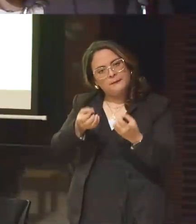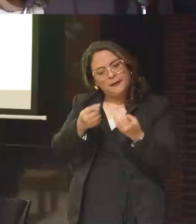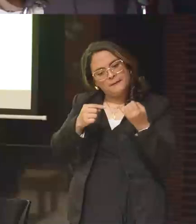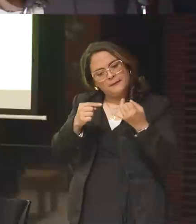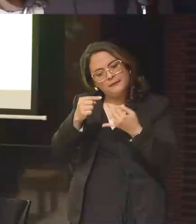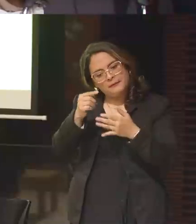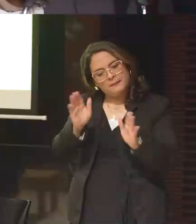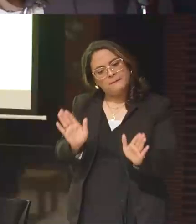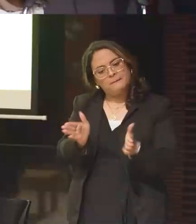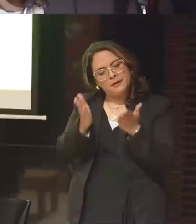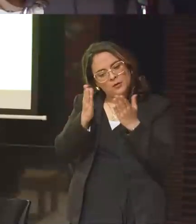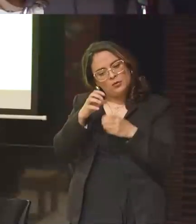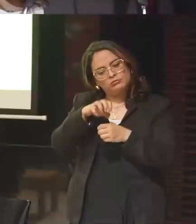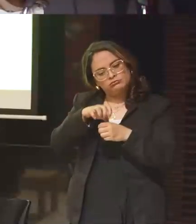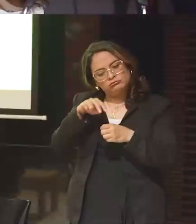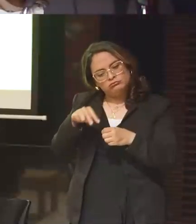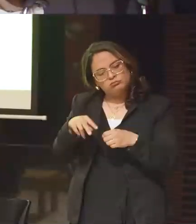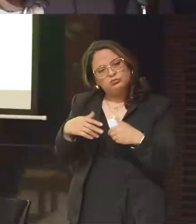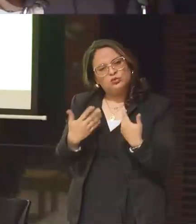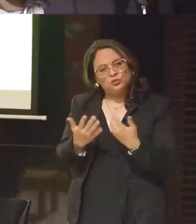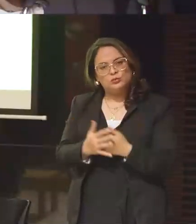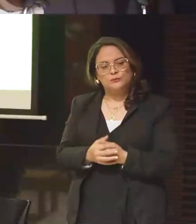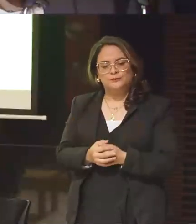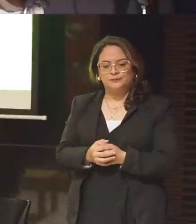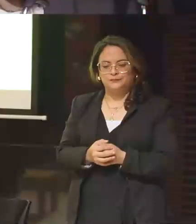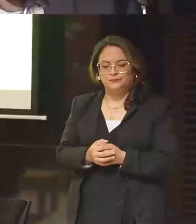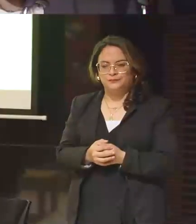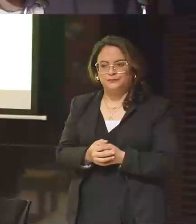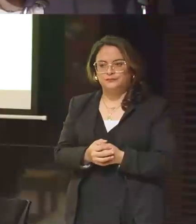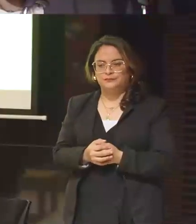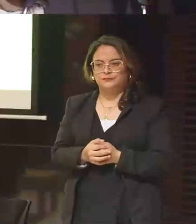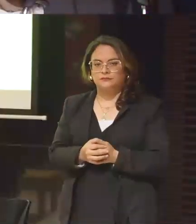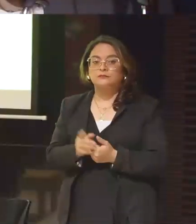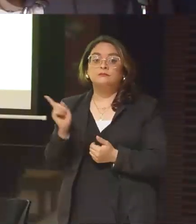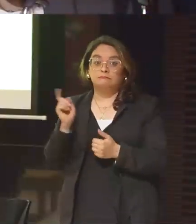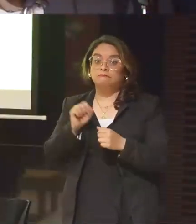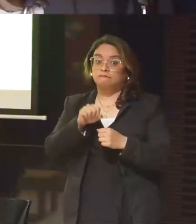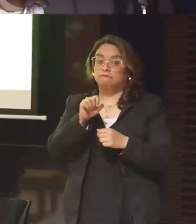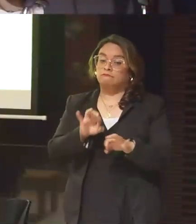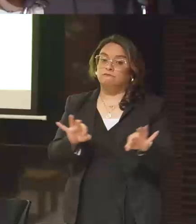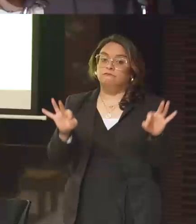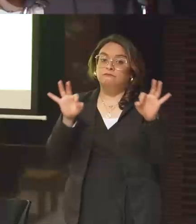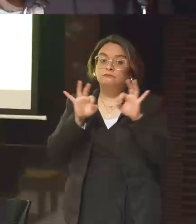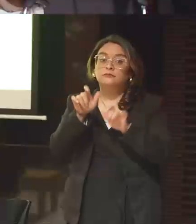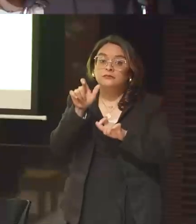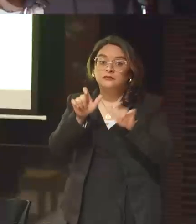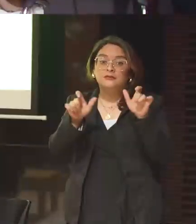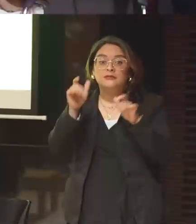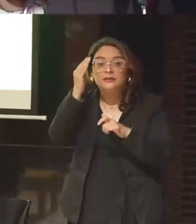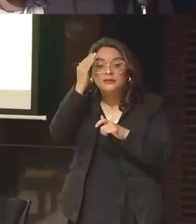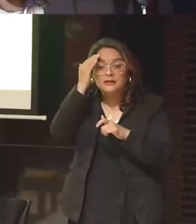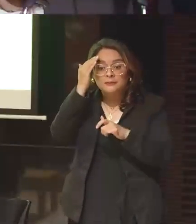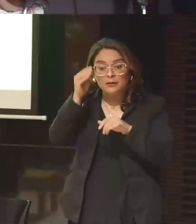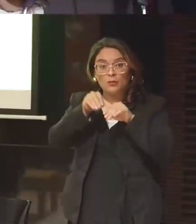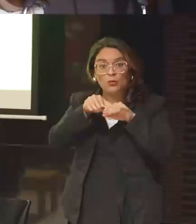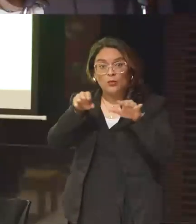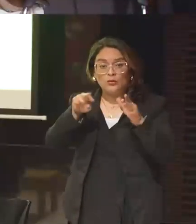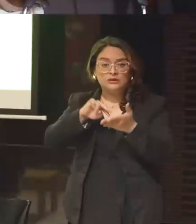pertenencia? Bueno, efectivamente es importantísimo que la gente sepa que lo público es